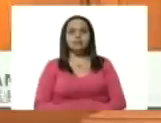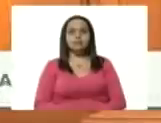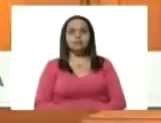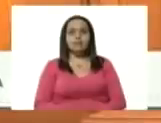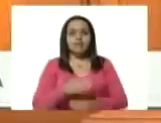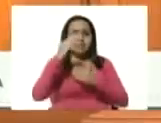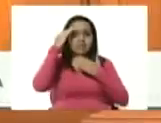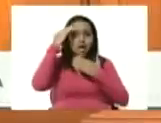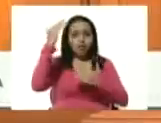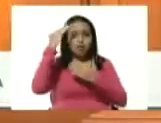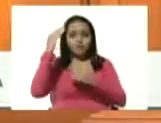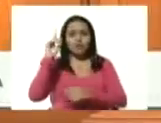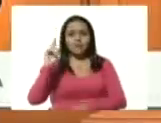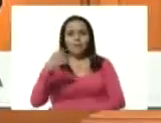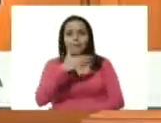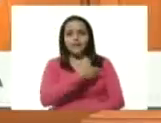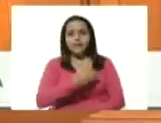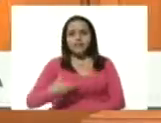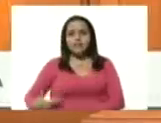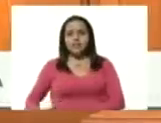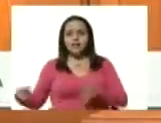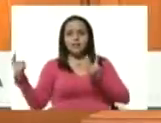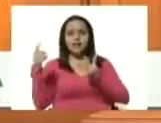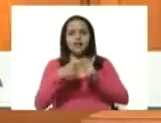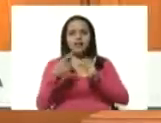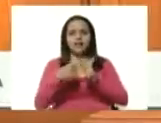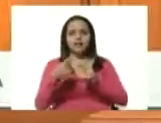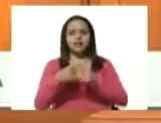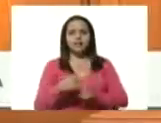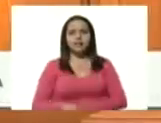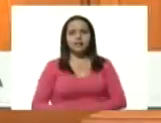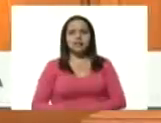Saludarlo. Freddy Ñáñez, presidente de Venezolana de Televisión.